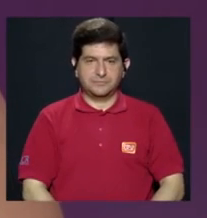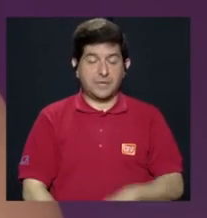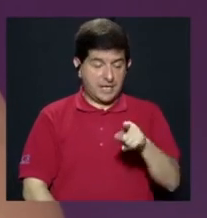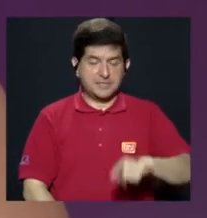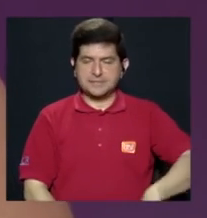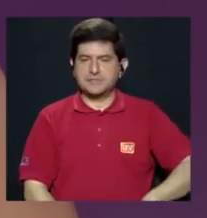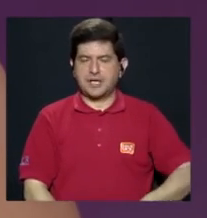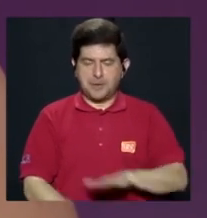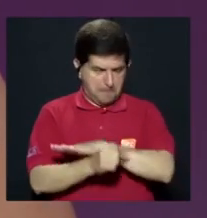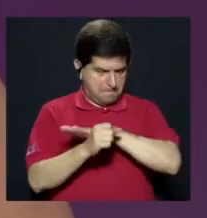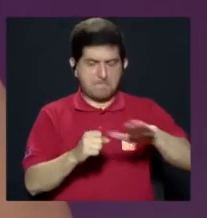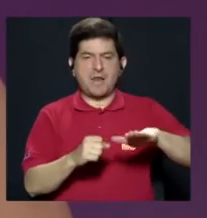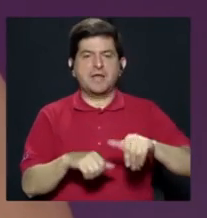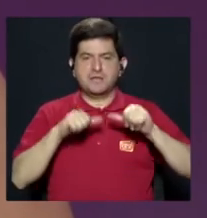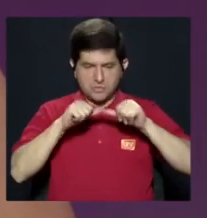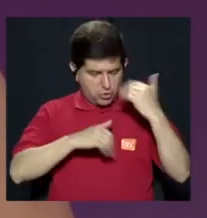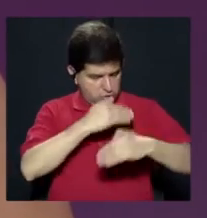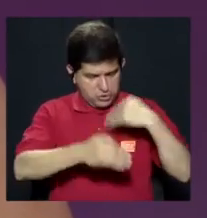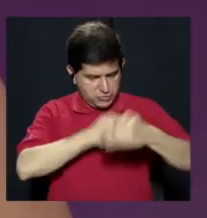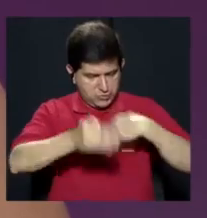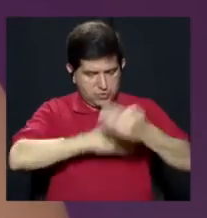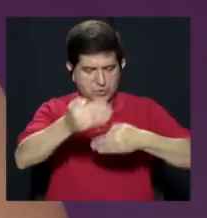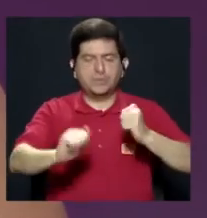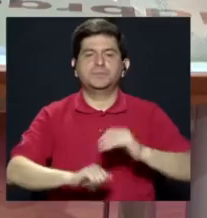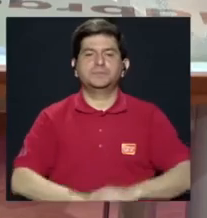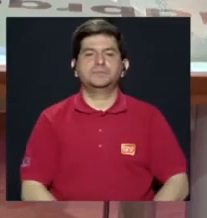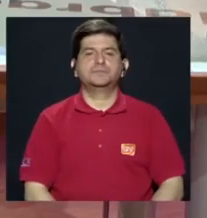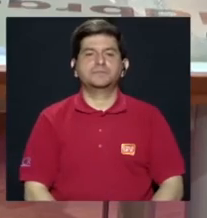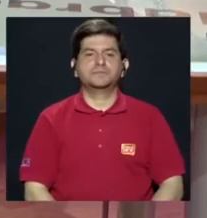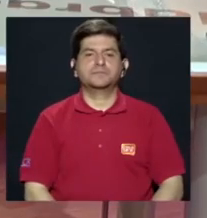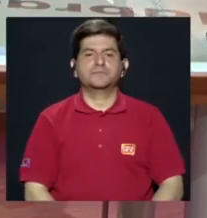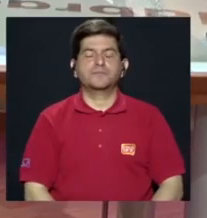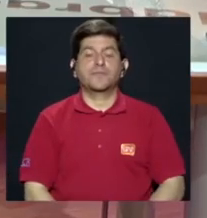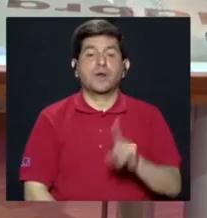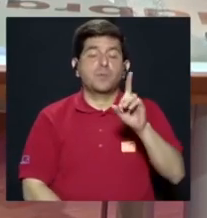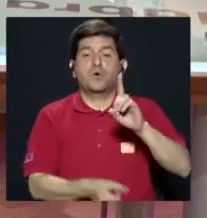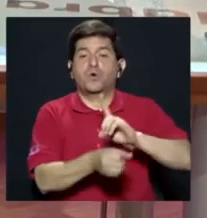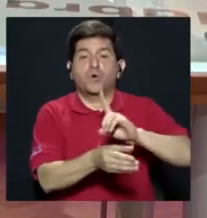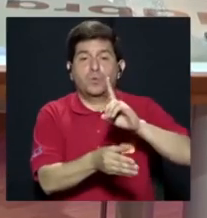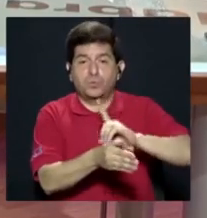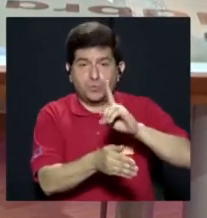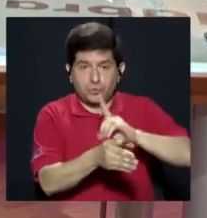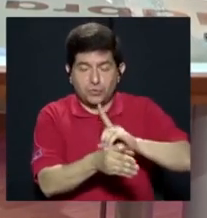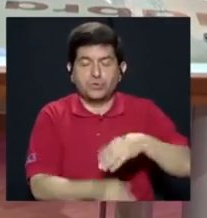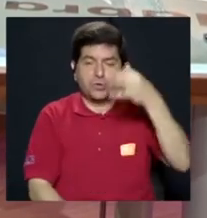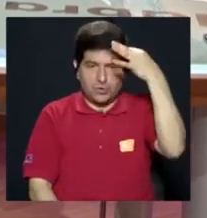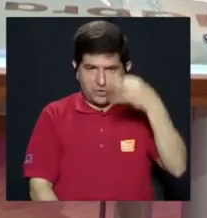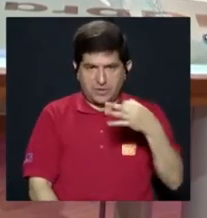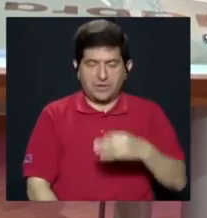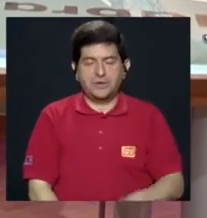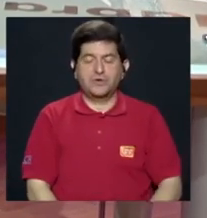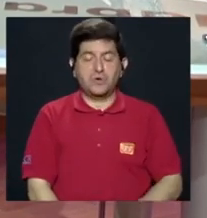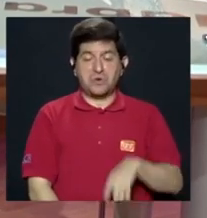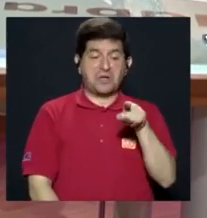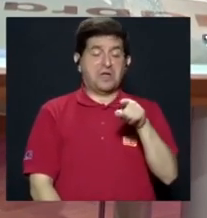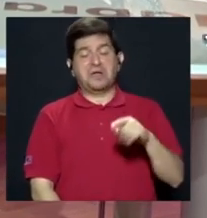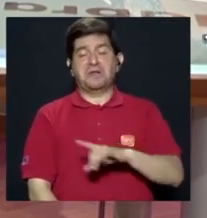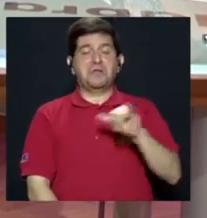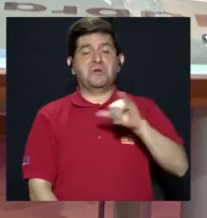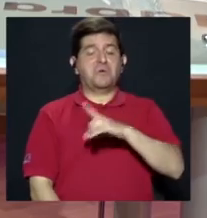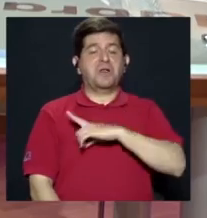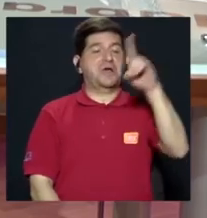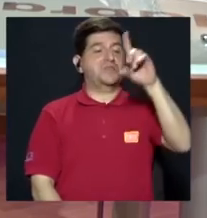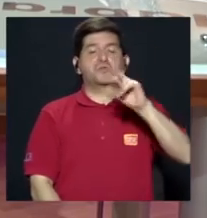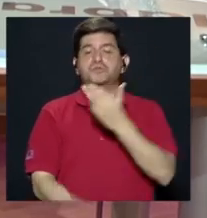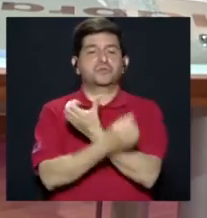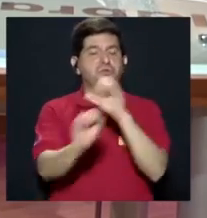intacto, podemos ya seguir en la lucha. Y nada más porque un doctor se creyó yo, Dios, para no salvar a mi